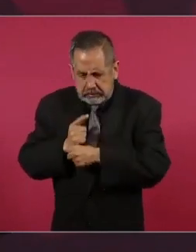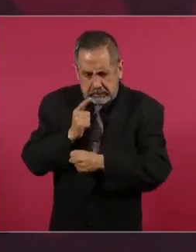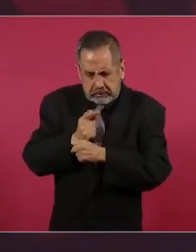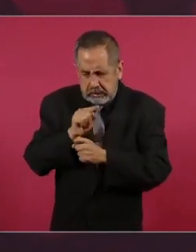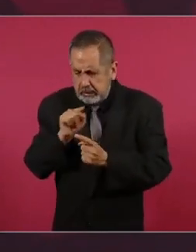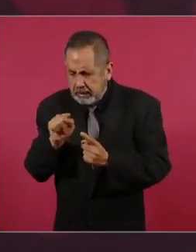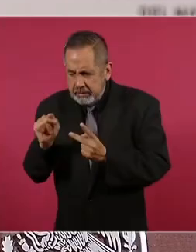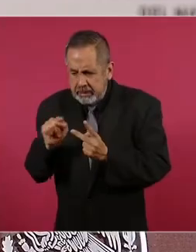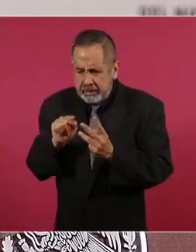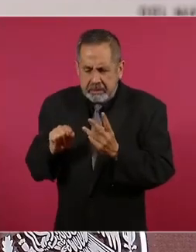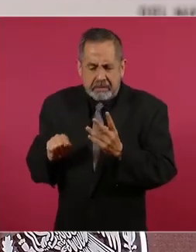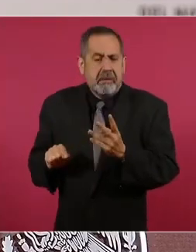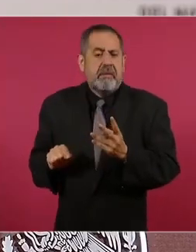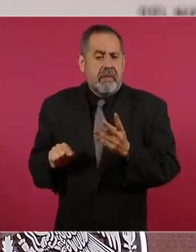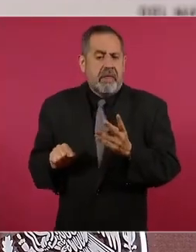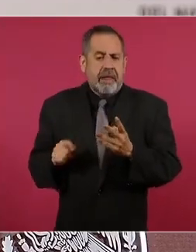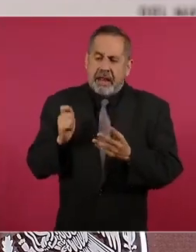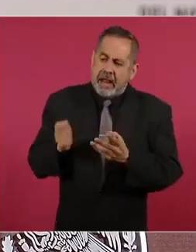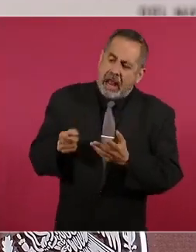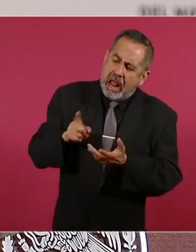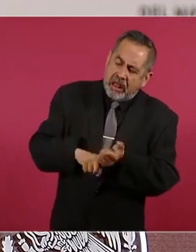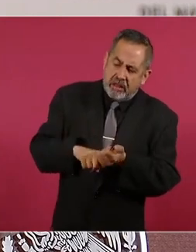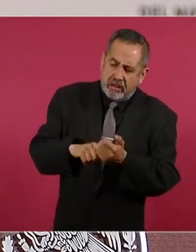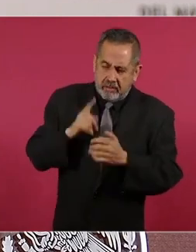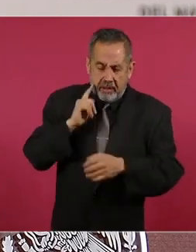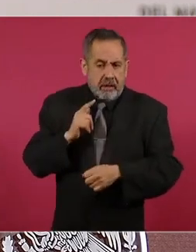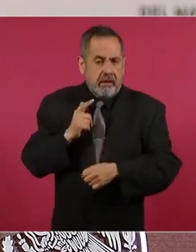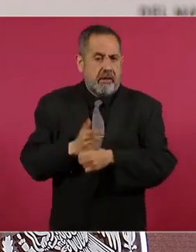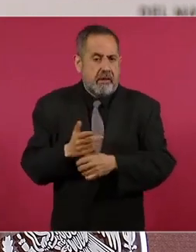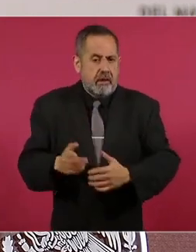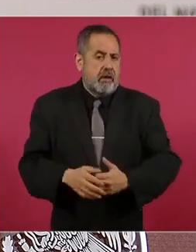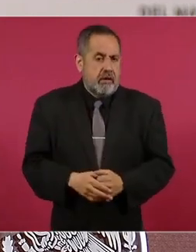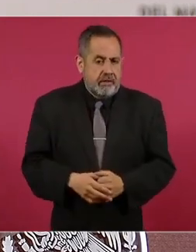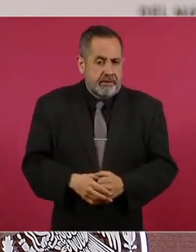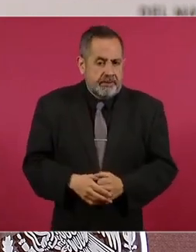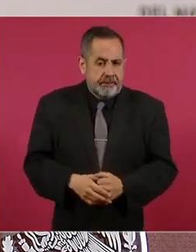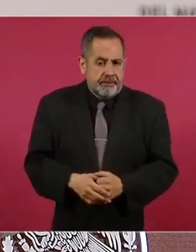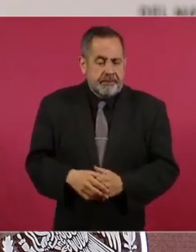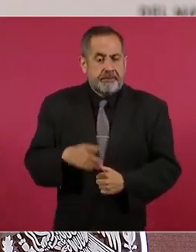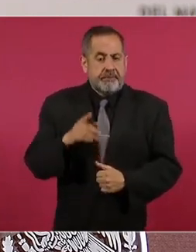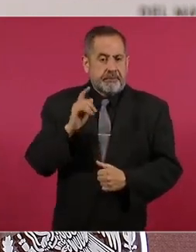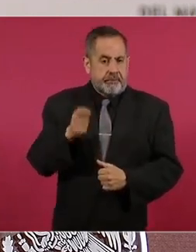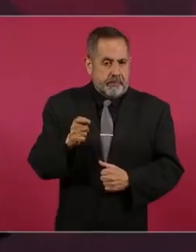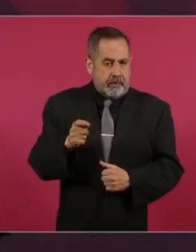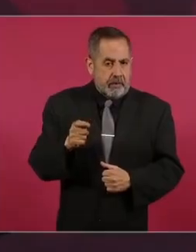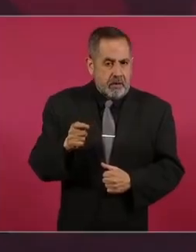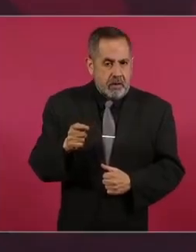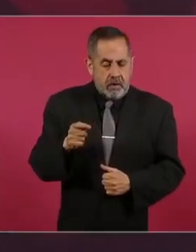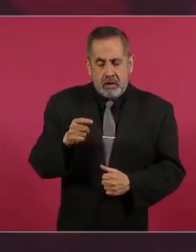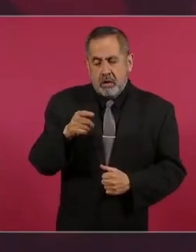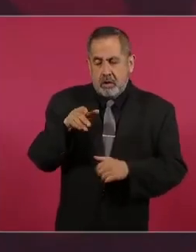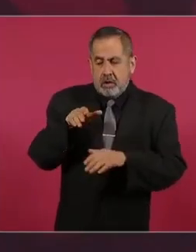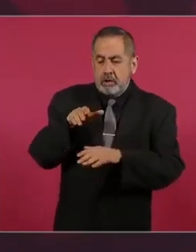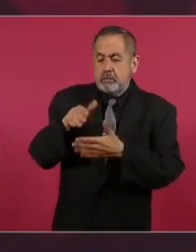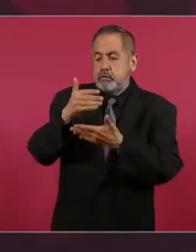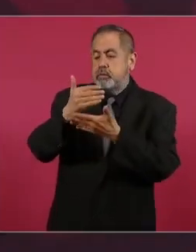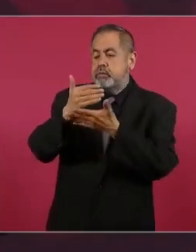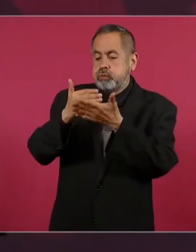¿Qué contiene el diagnóstico? El diagnóstico contiene, o más bien hace